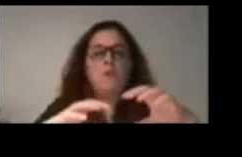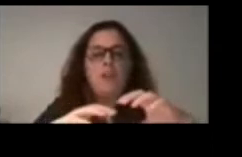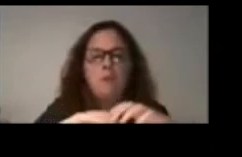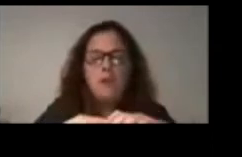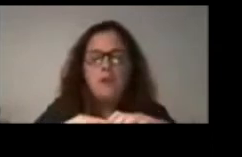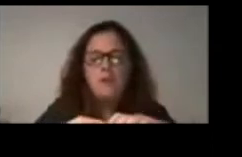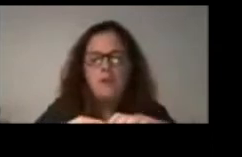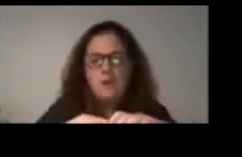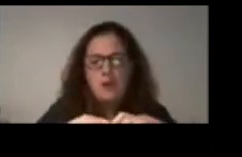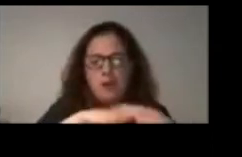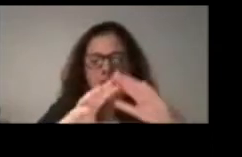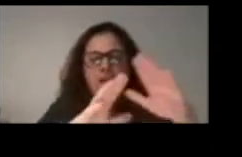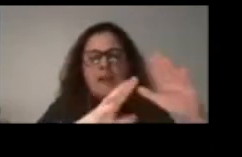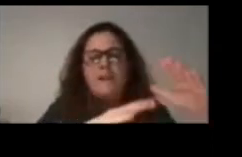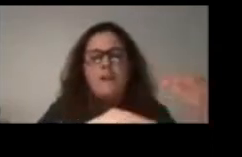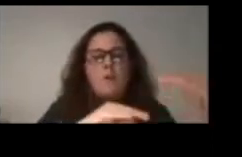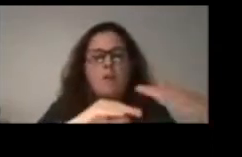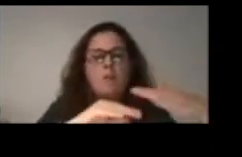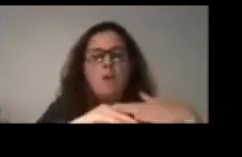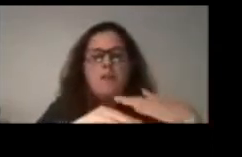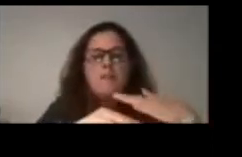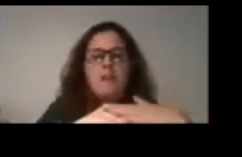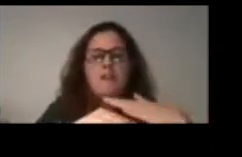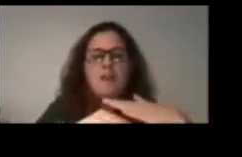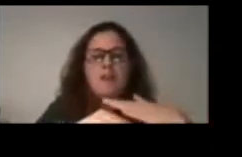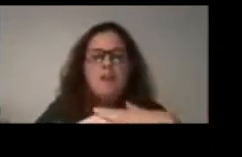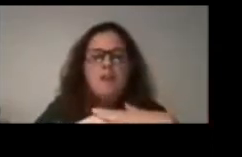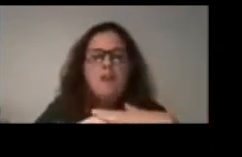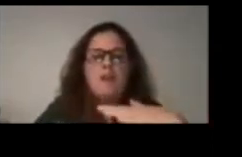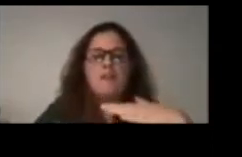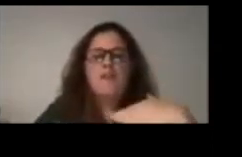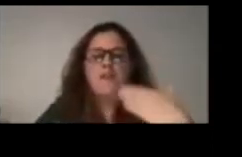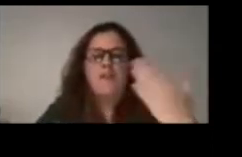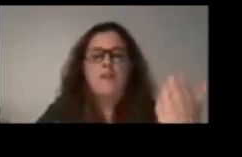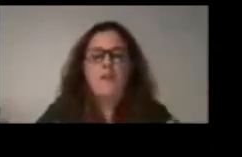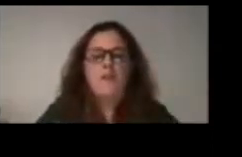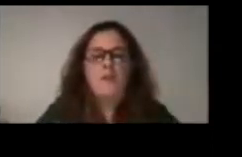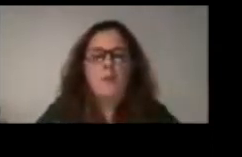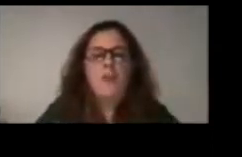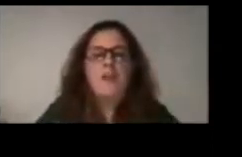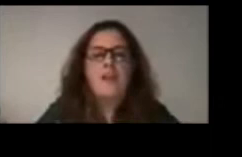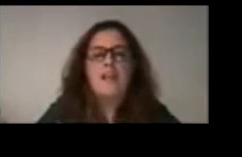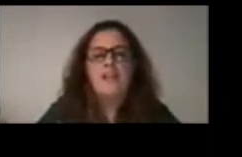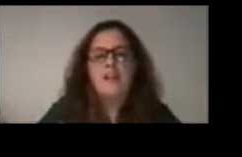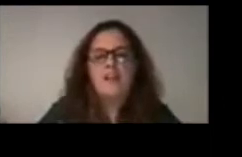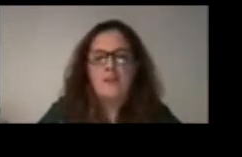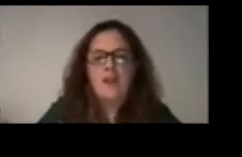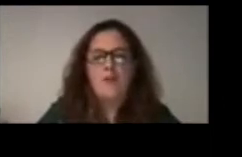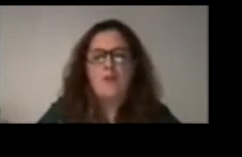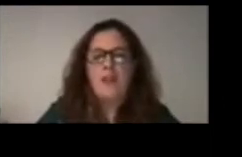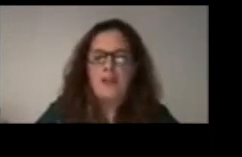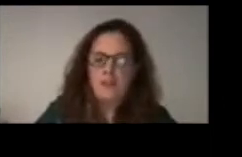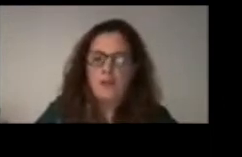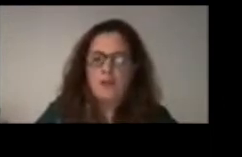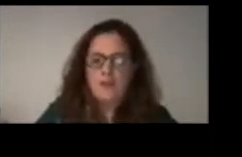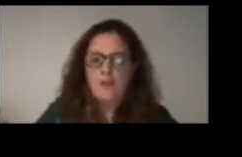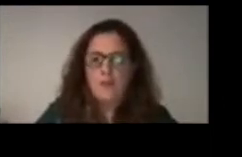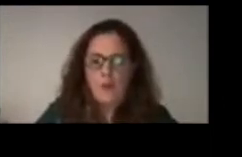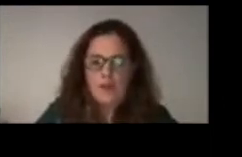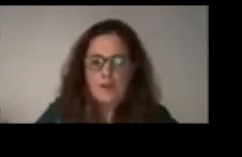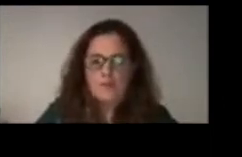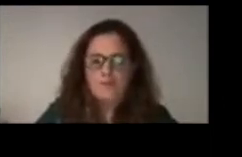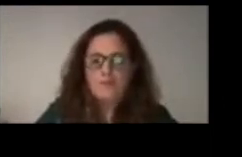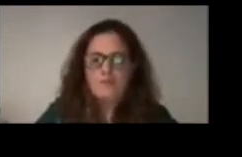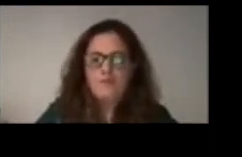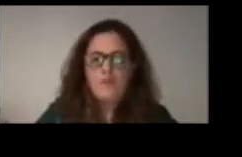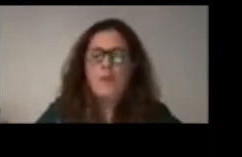un tablero de control en el cual puedan dar seguimiento a las distintas solicitudes que han ingresado dentro de ese